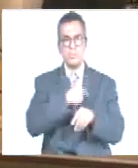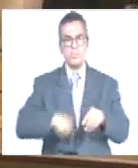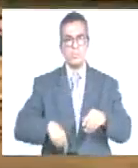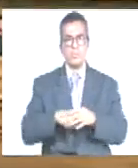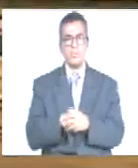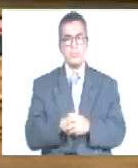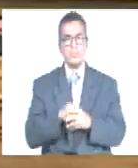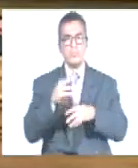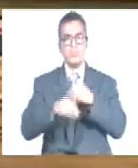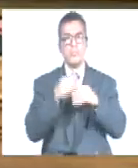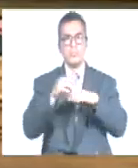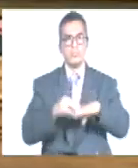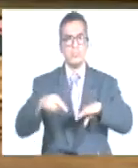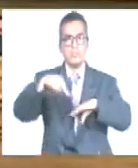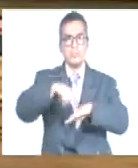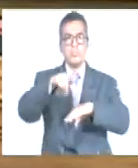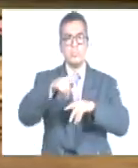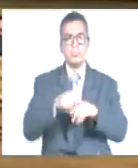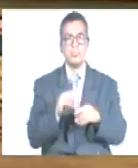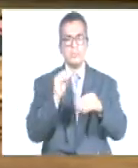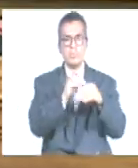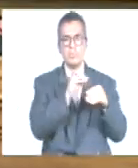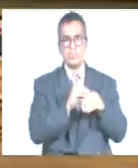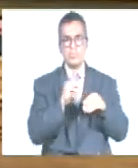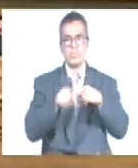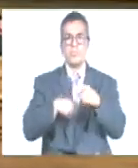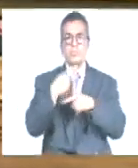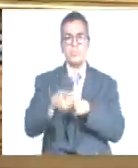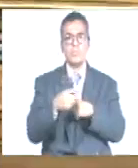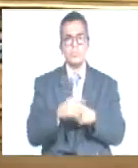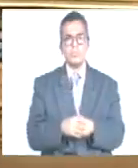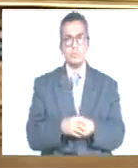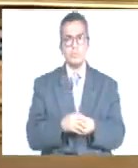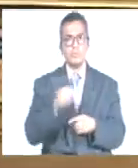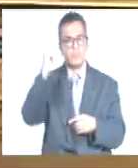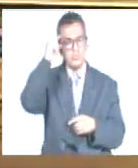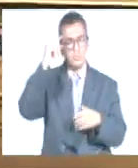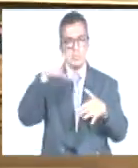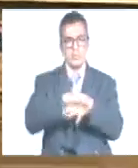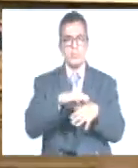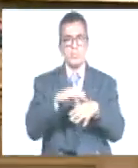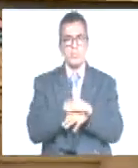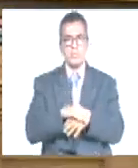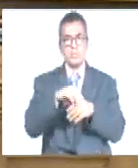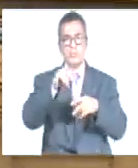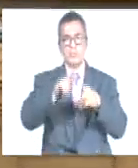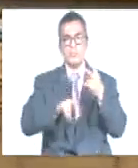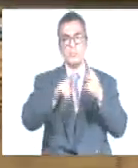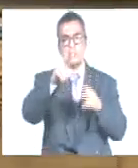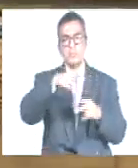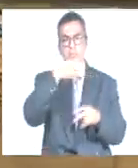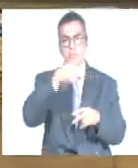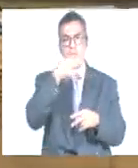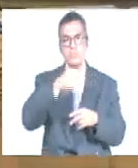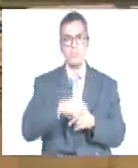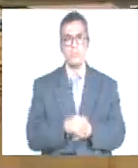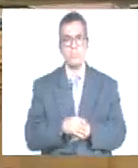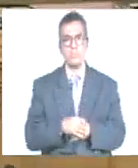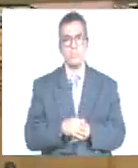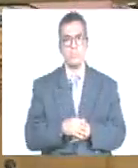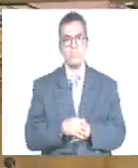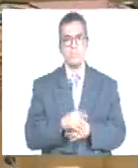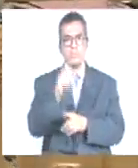presidente. En consecuencia, se levanta la sesión. Quedan todas y todos convocados para el próximo día, martes, a las 2:30 de la tarde.